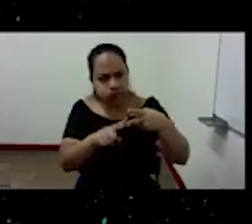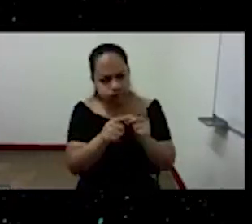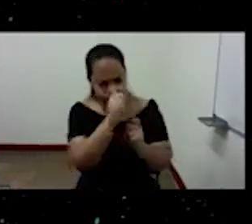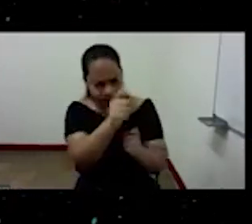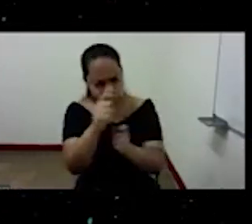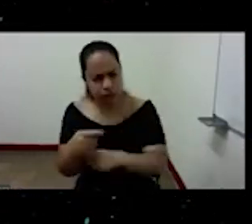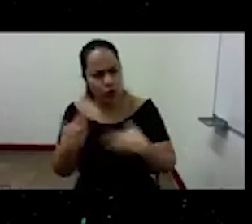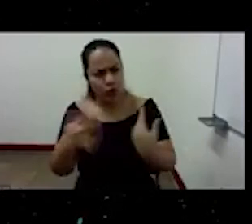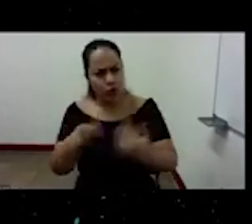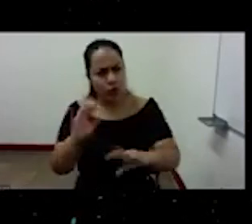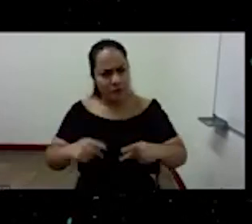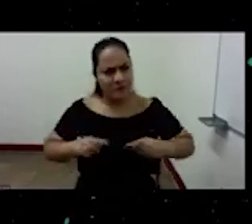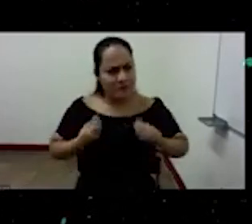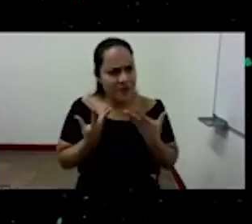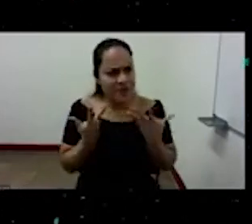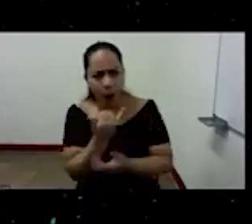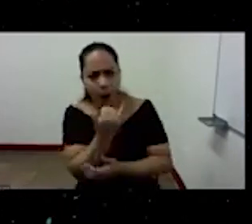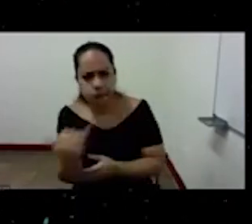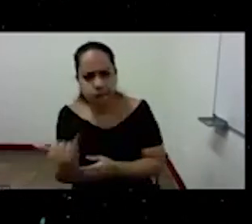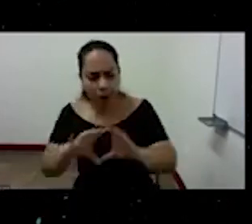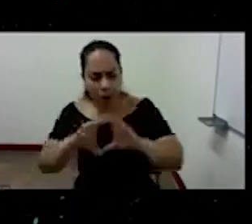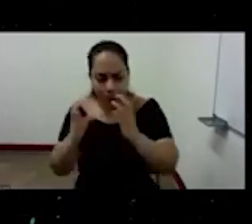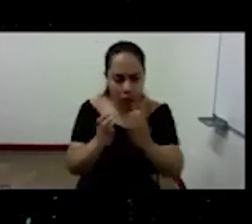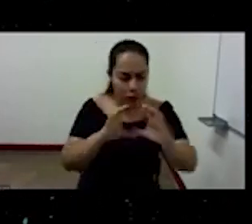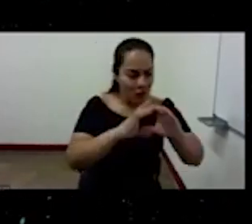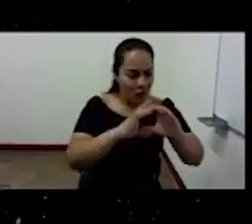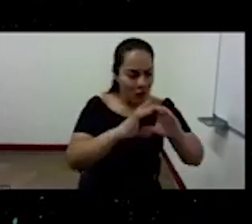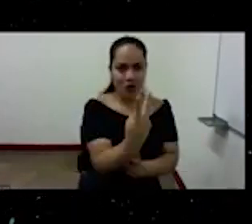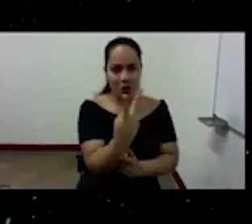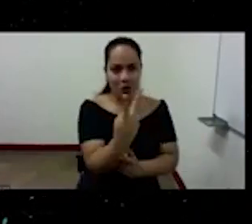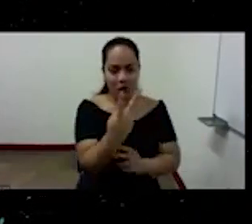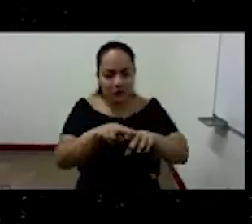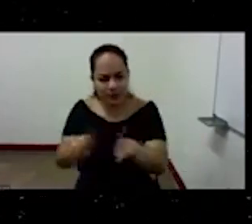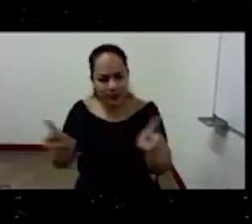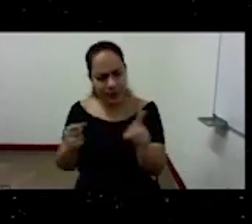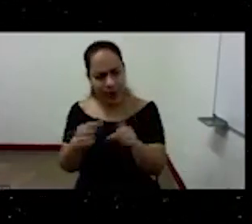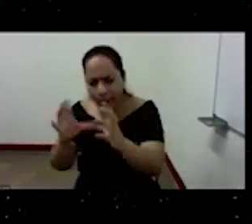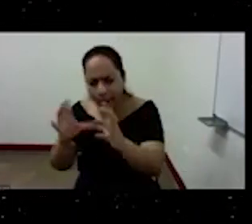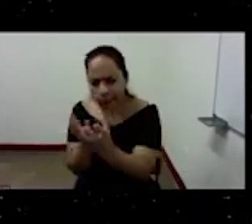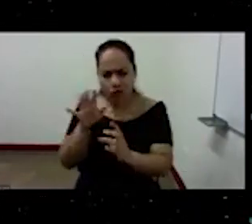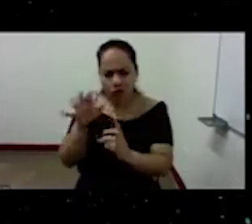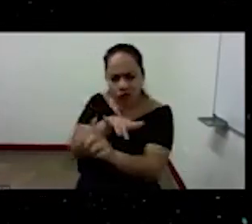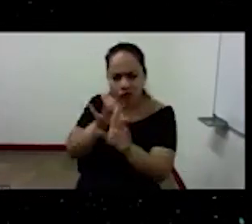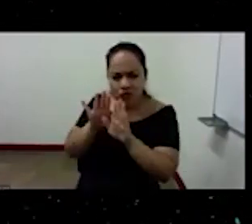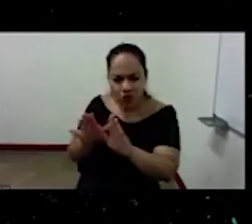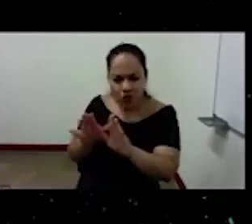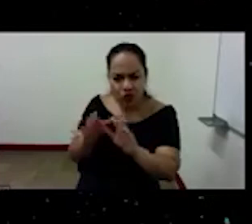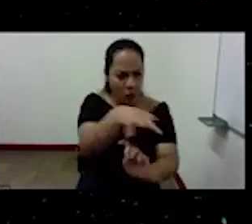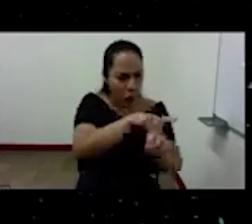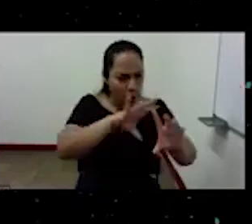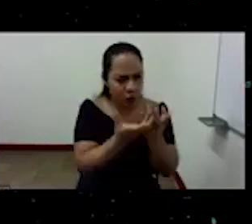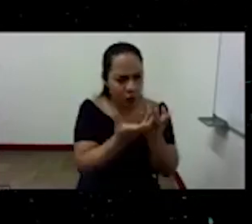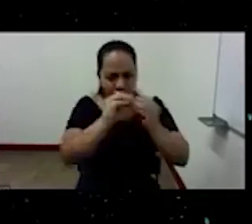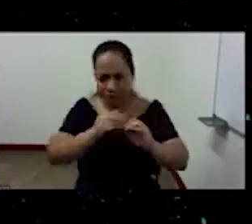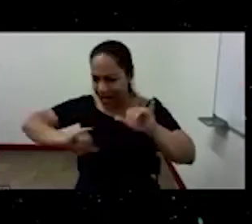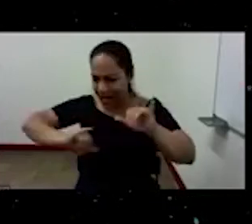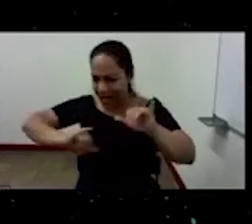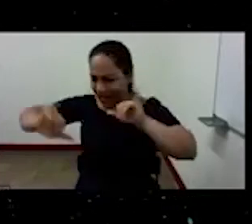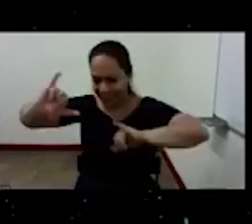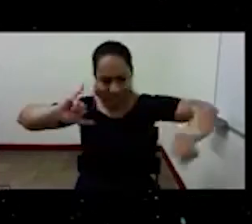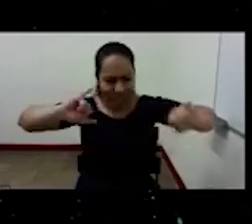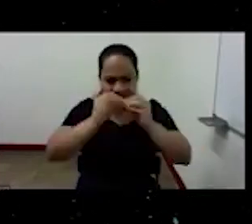vivos y patentes de dos mundos del arte que difieren esencialmente en su naturaleza y en sus fines